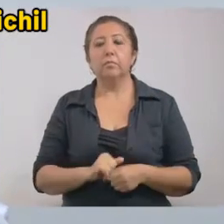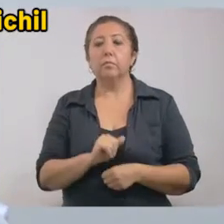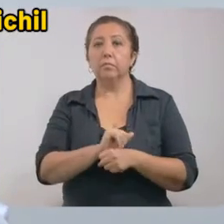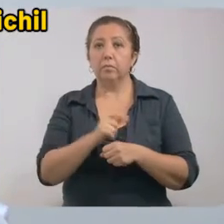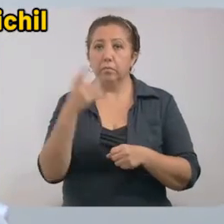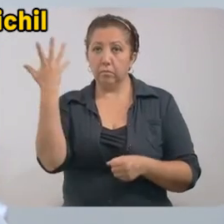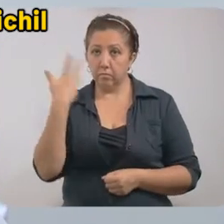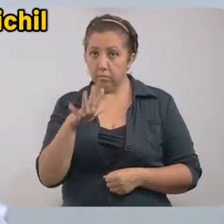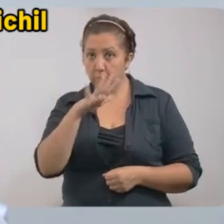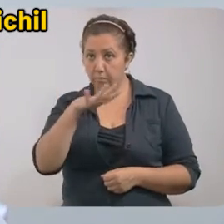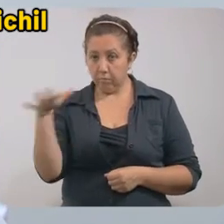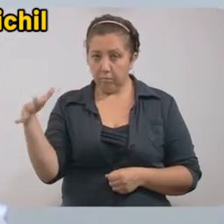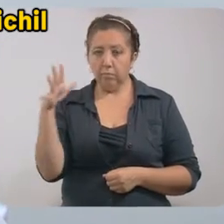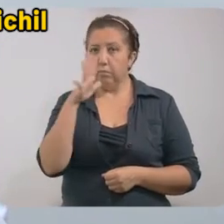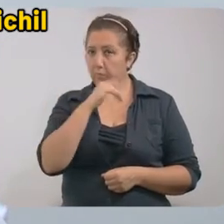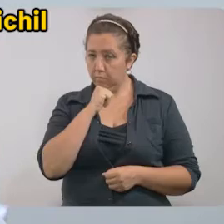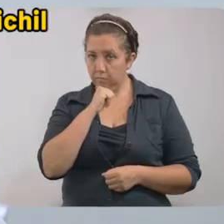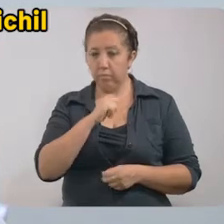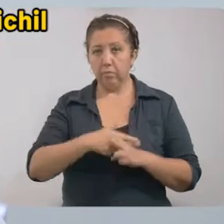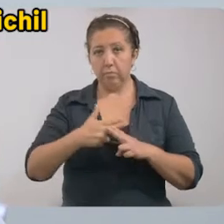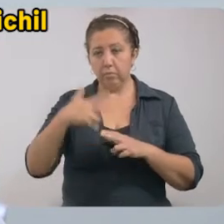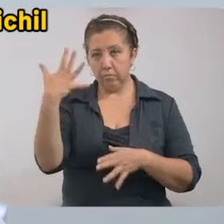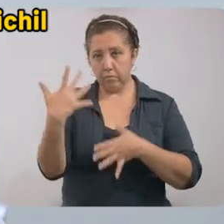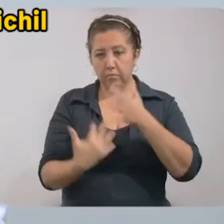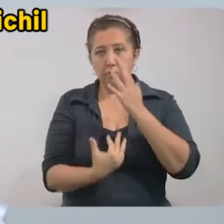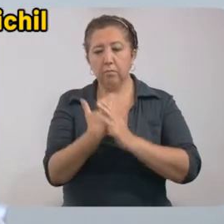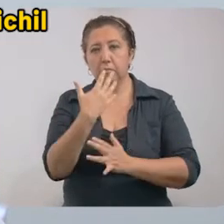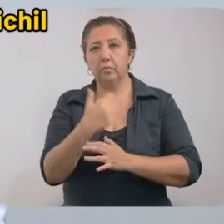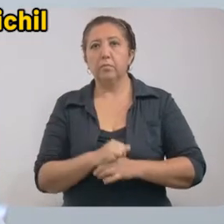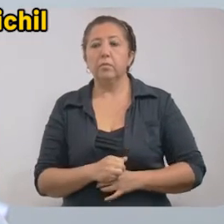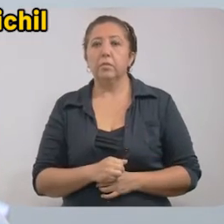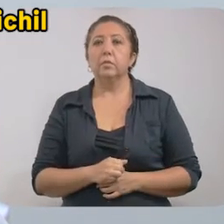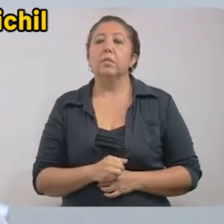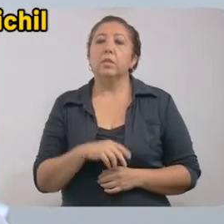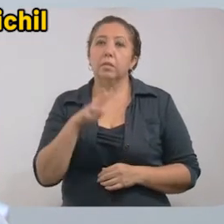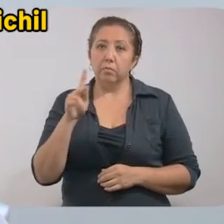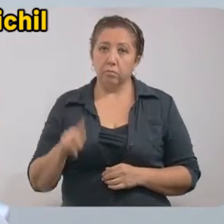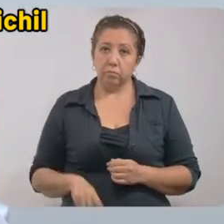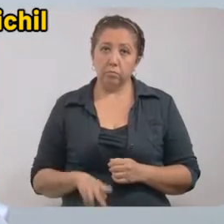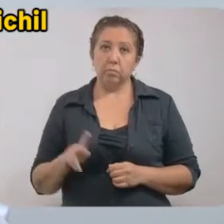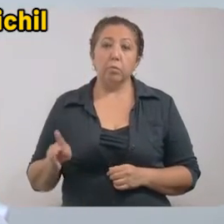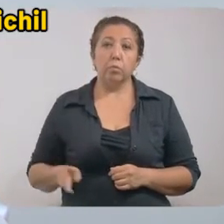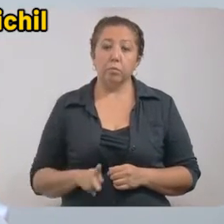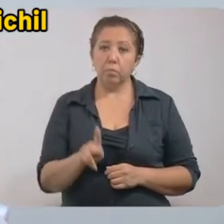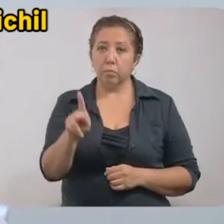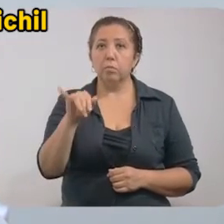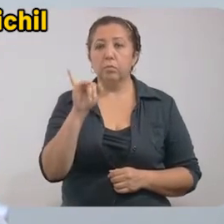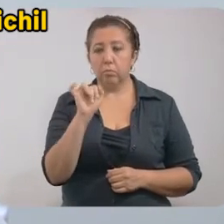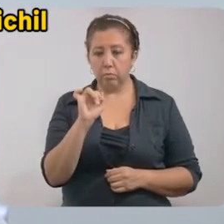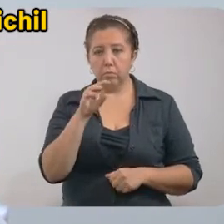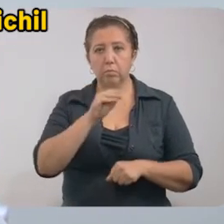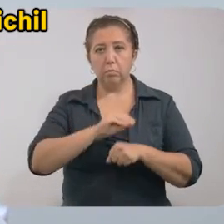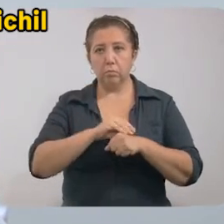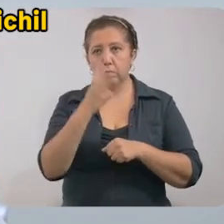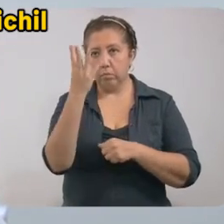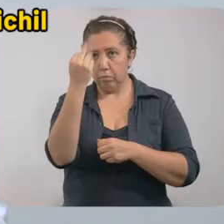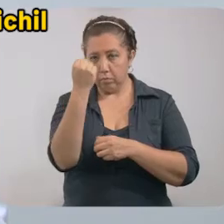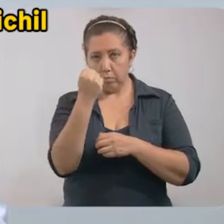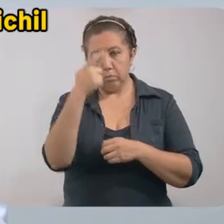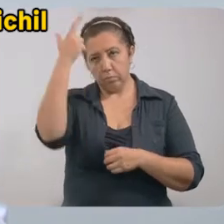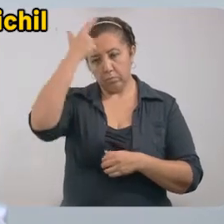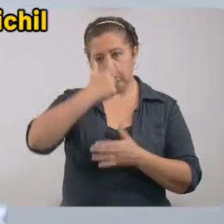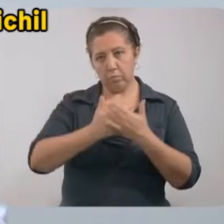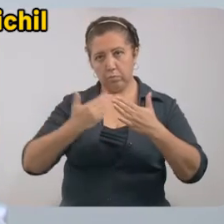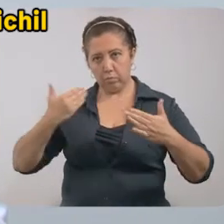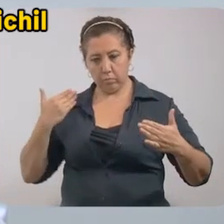la circulación vial a partir de las 10:30 de la noche y hasta las 5 de la mañana, excepto en los municipios costeros, que se implementará a partir de las